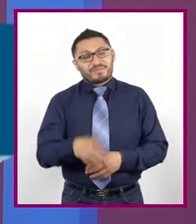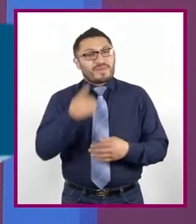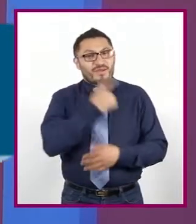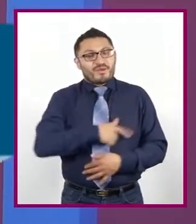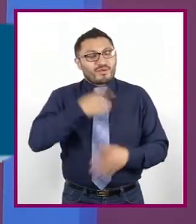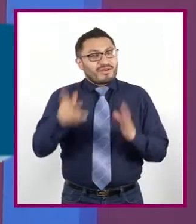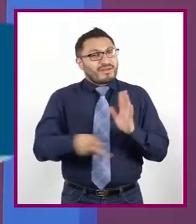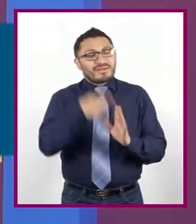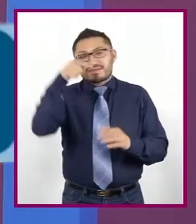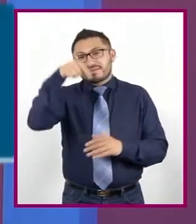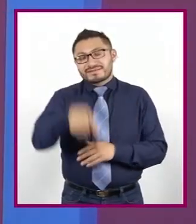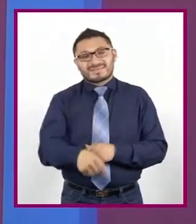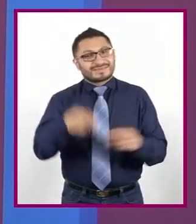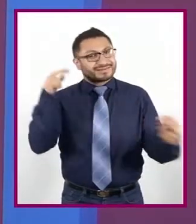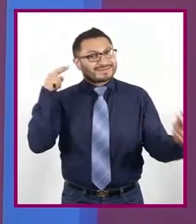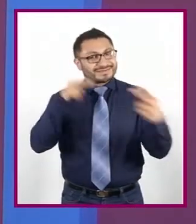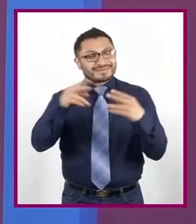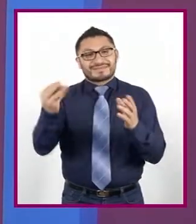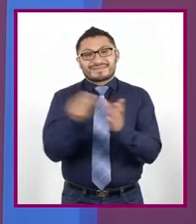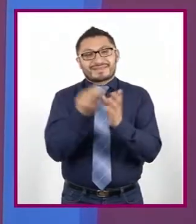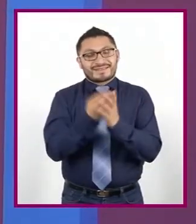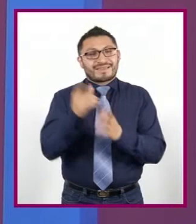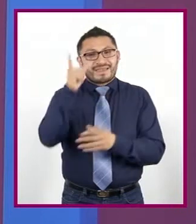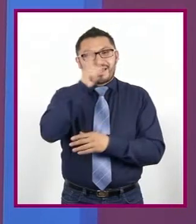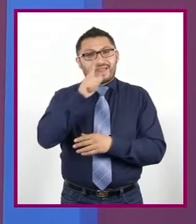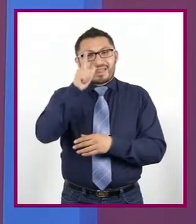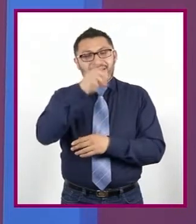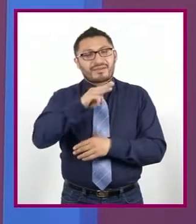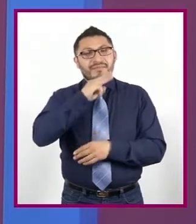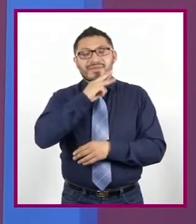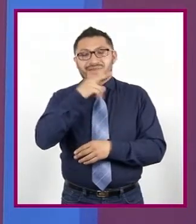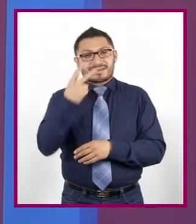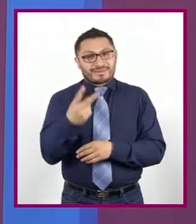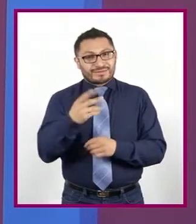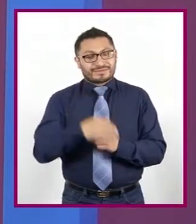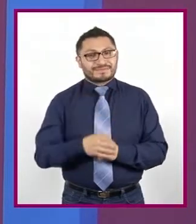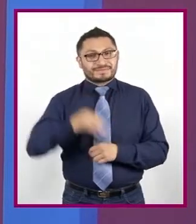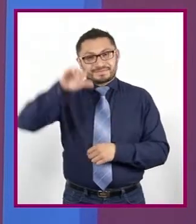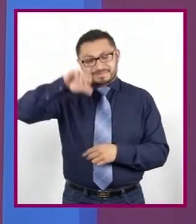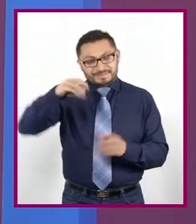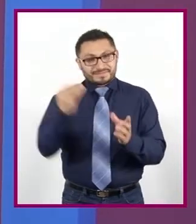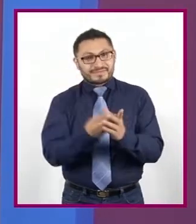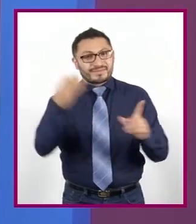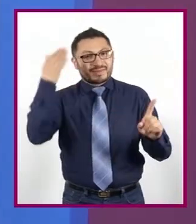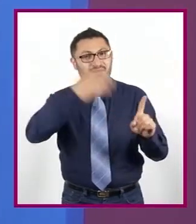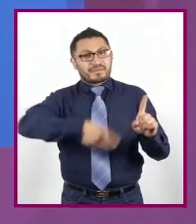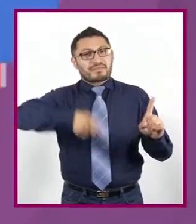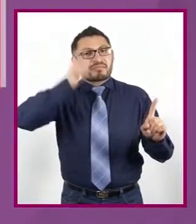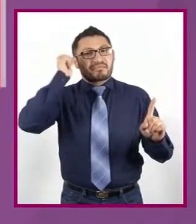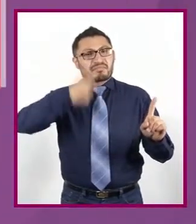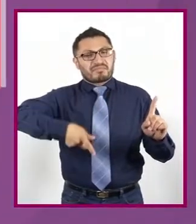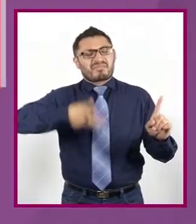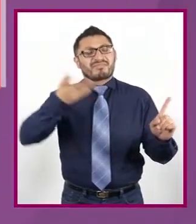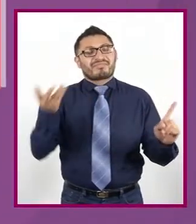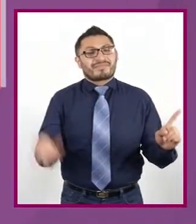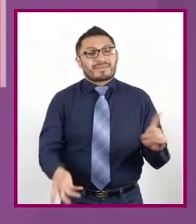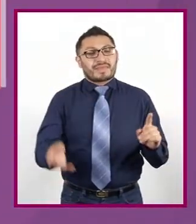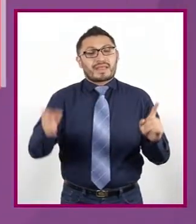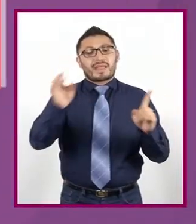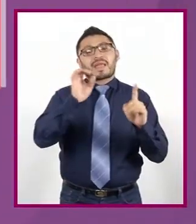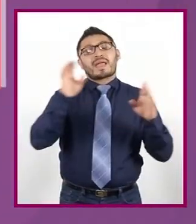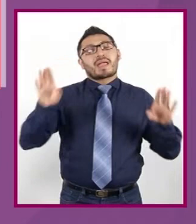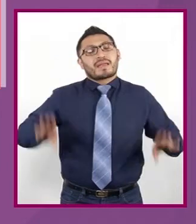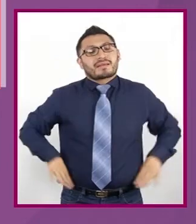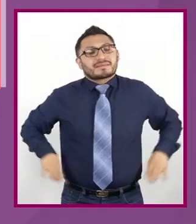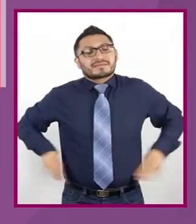aquí, en una sesión más de Lengua Materna 2. En esta sesión, nuestro aprendizaje esperado es la estructura de